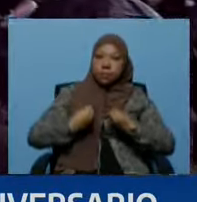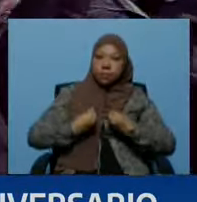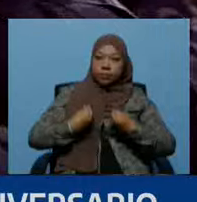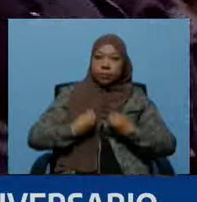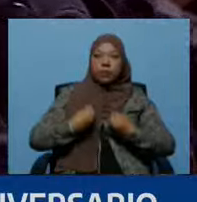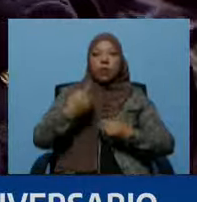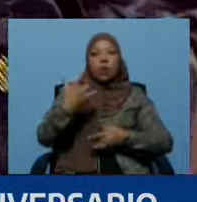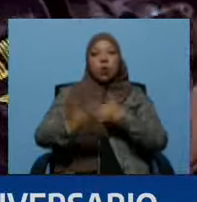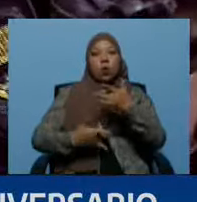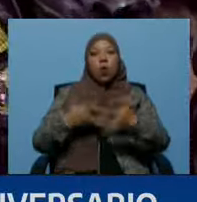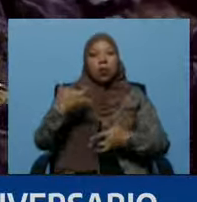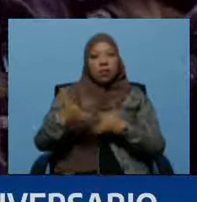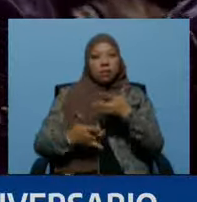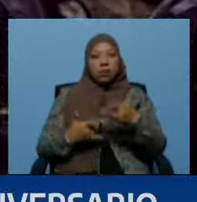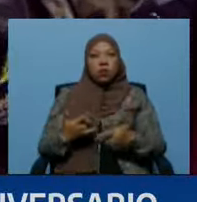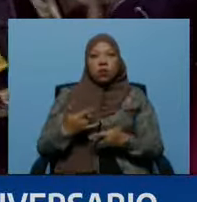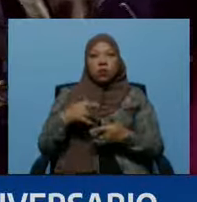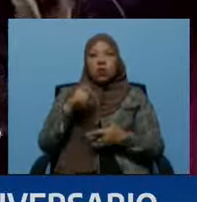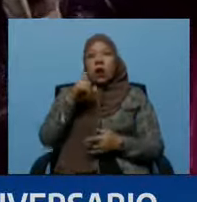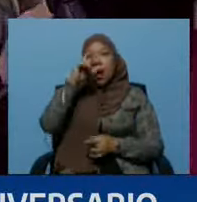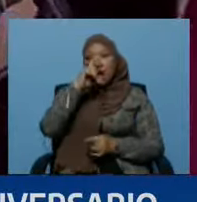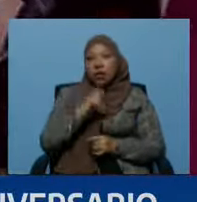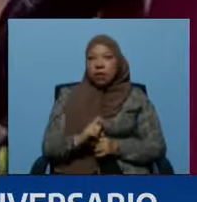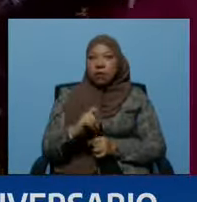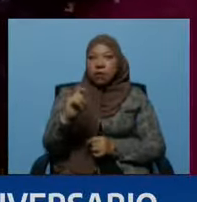Hemos hecho este acto aniversario